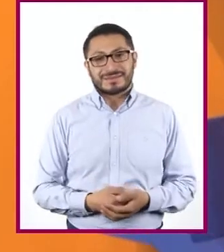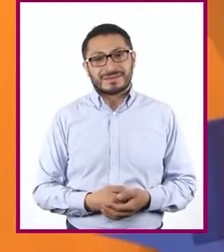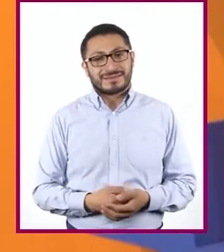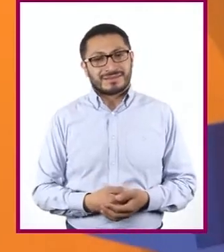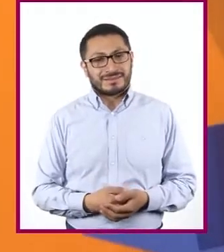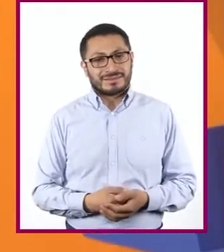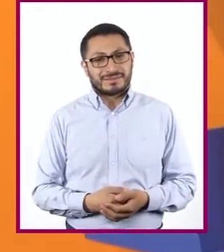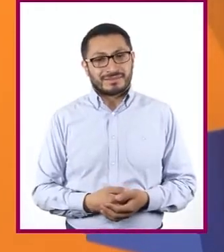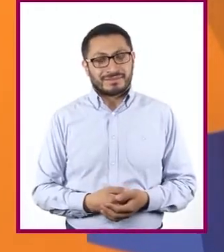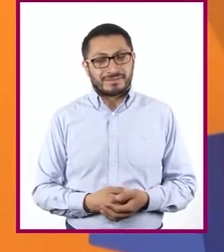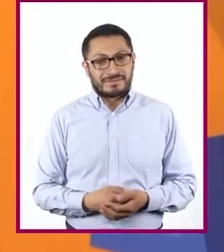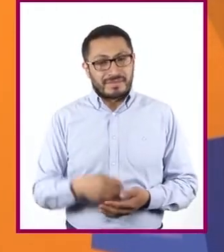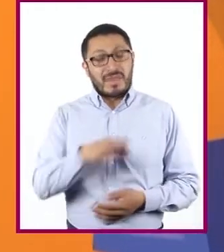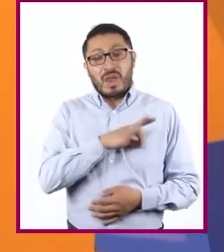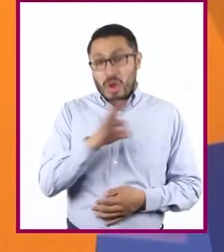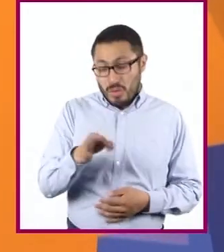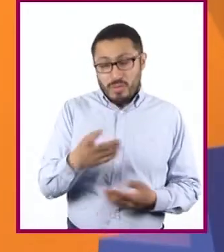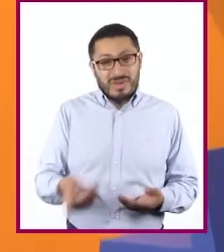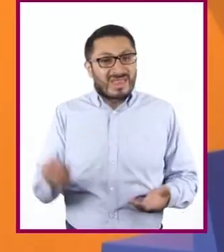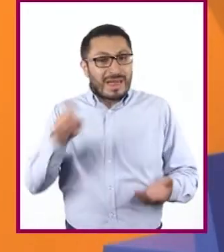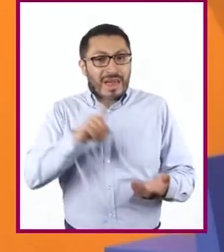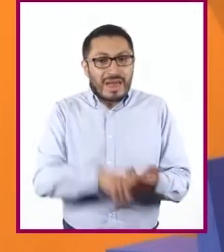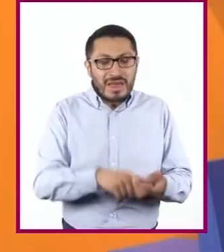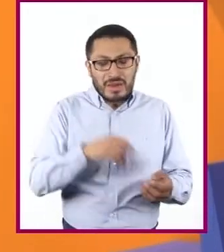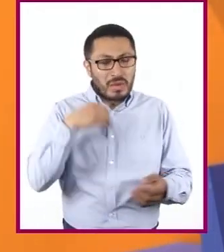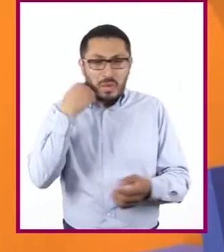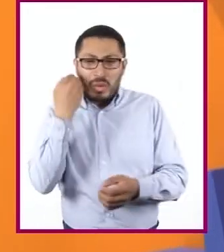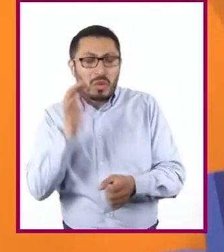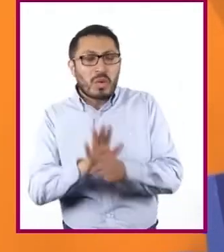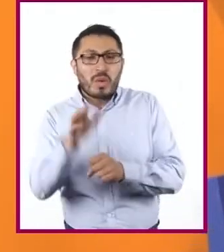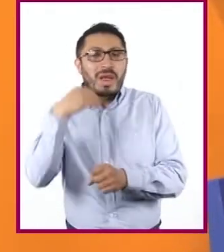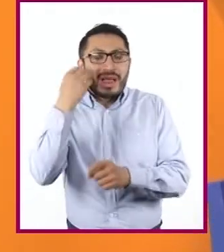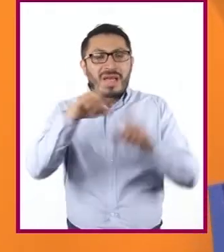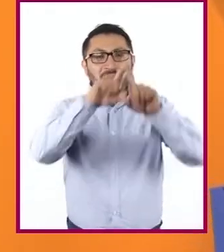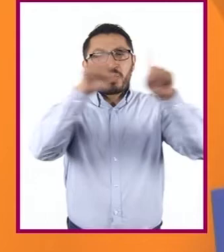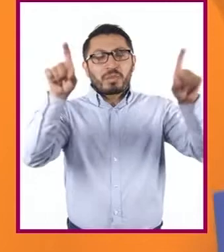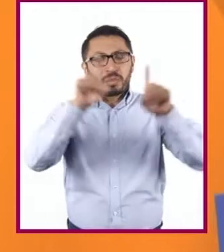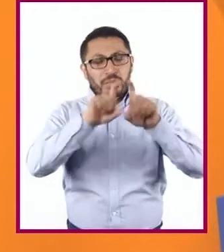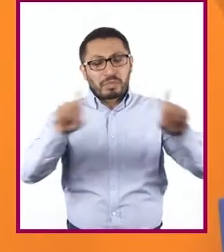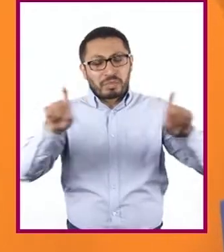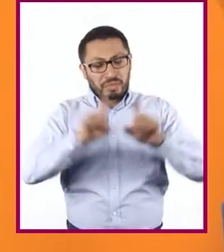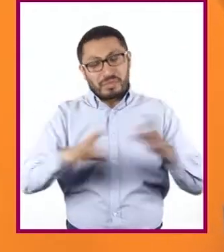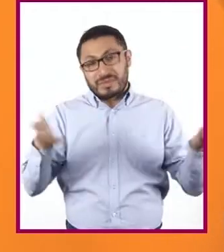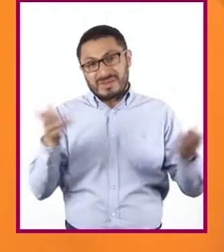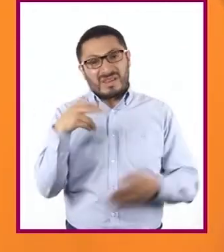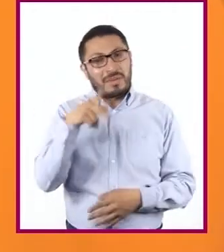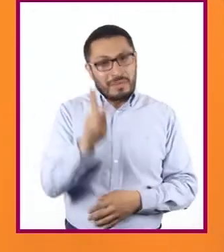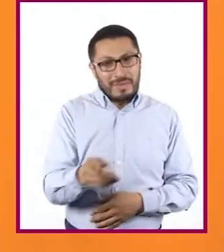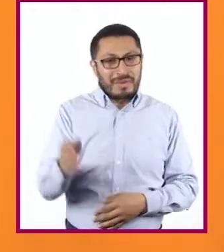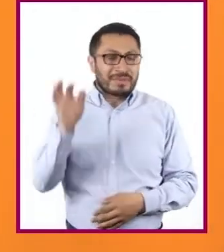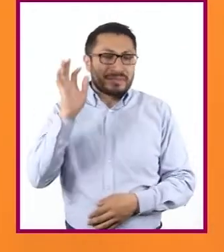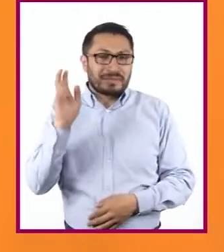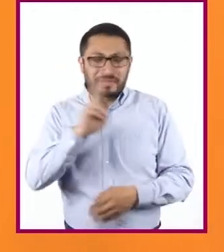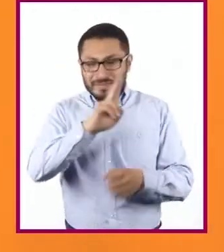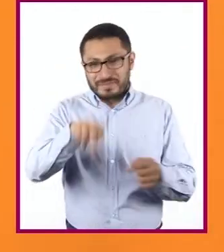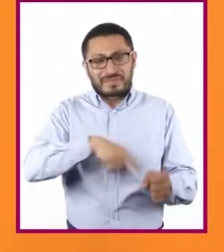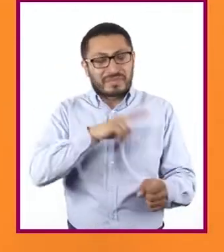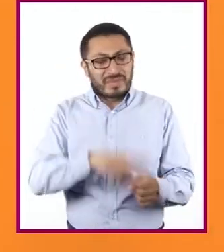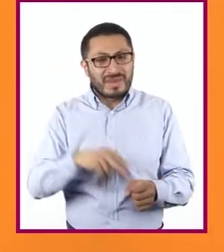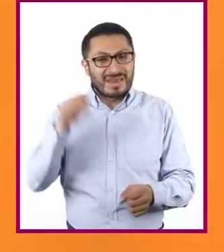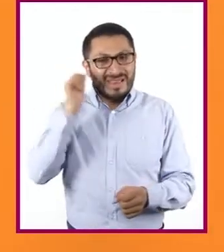puntual, y pueden estar presentes en cualquier parte del párrafo, aunque es frecuente encontrarlos al